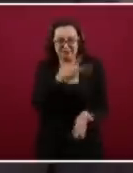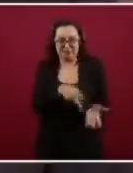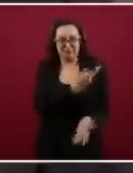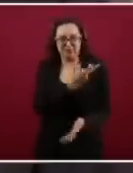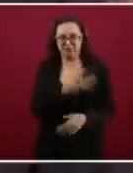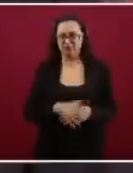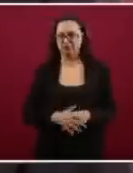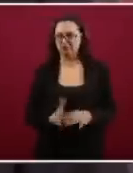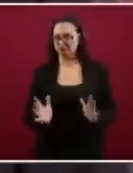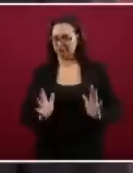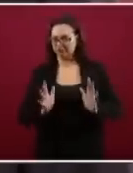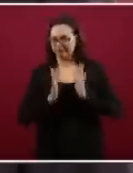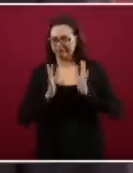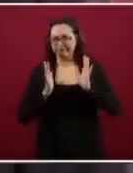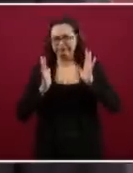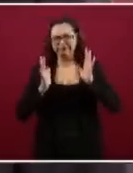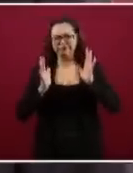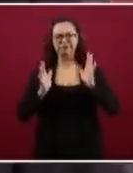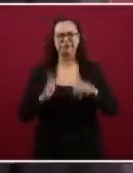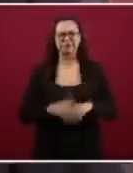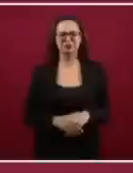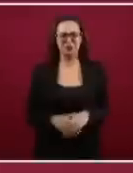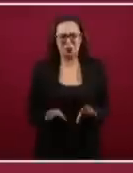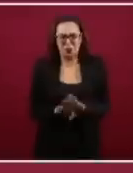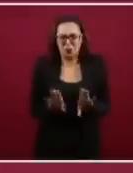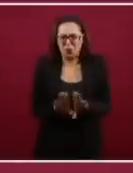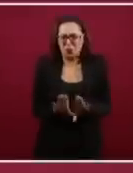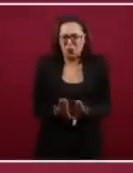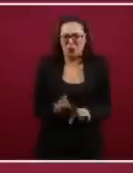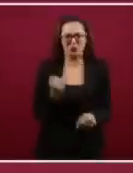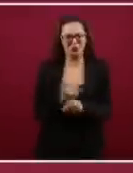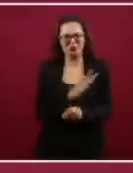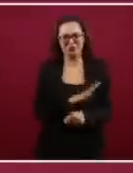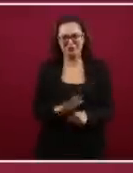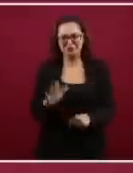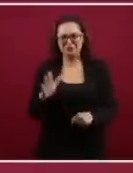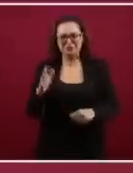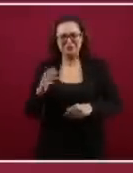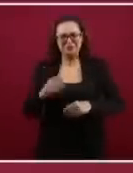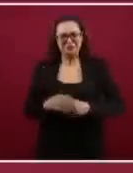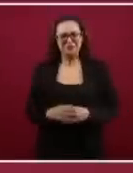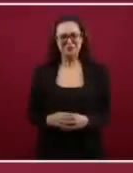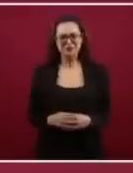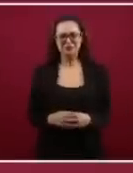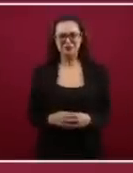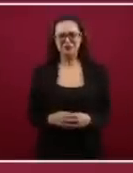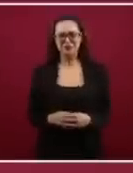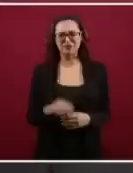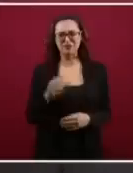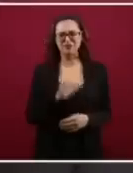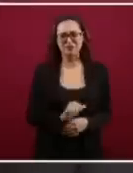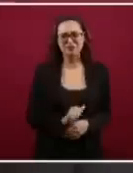Ahí sí que, ¿de dónde? Y hay otros que no son